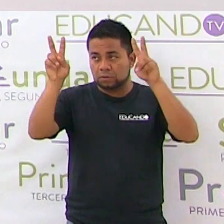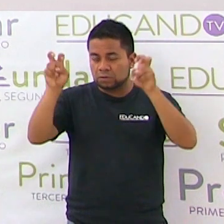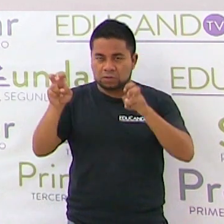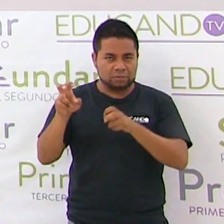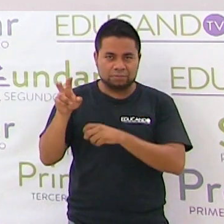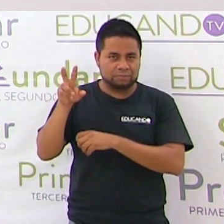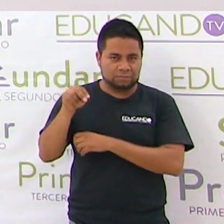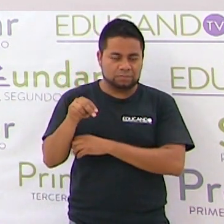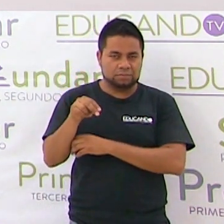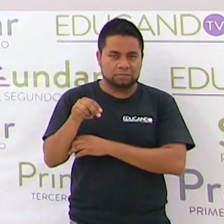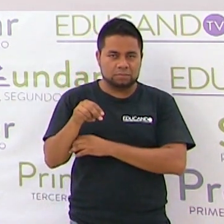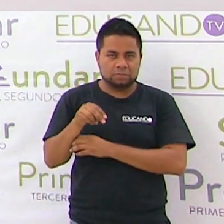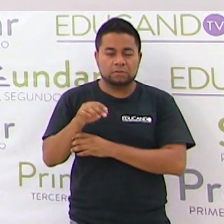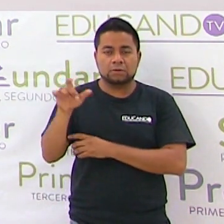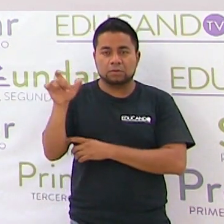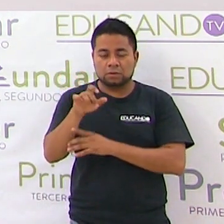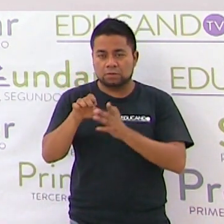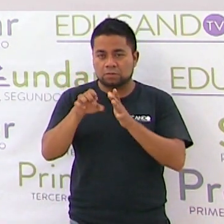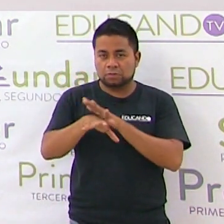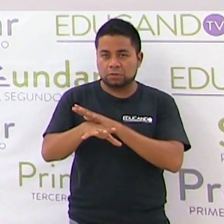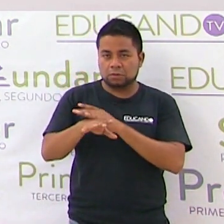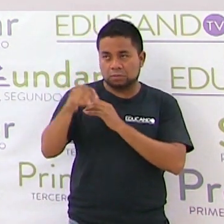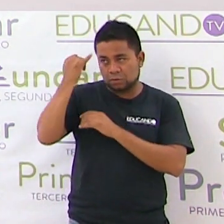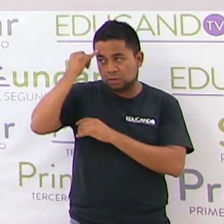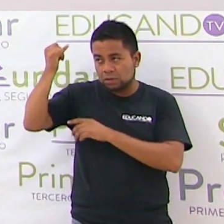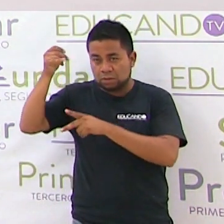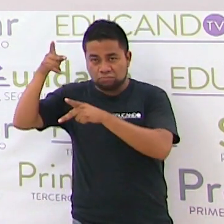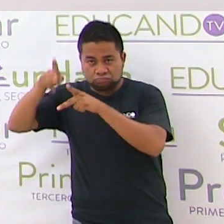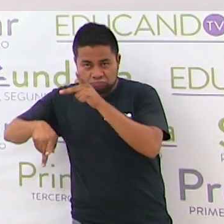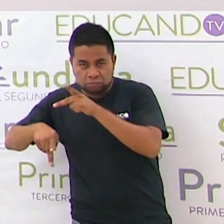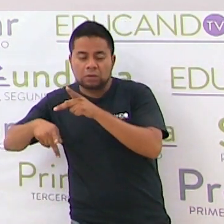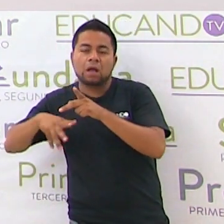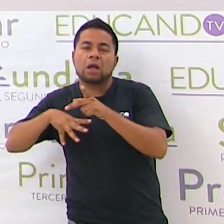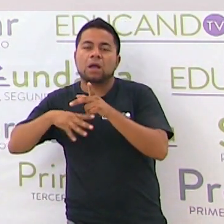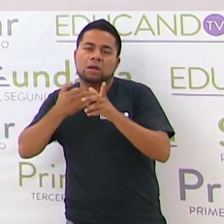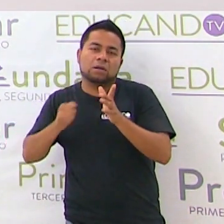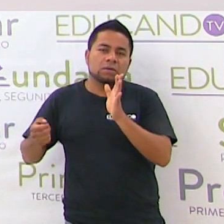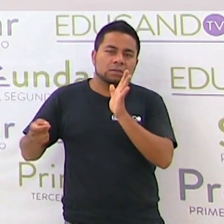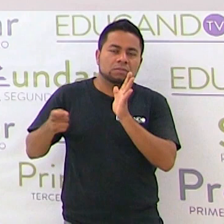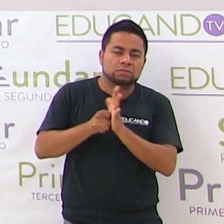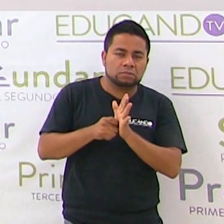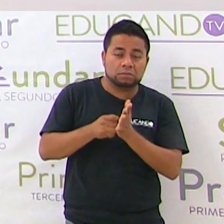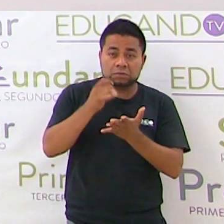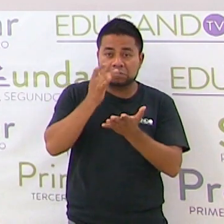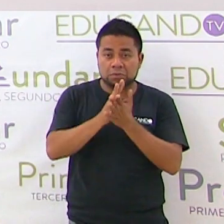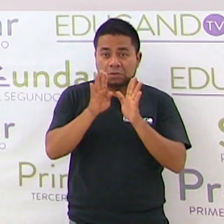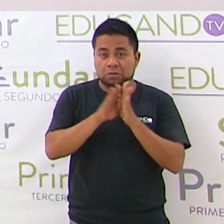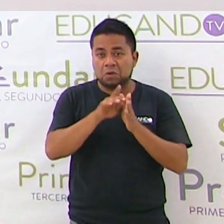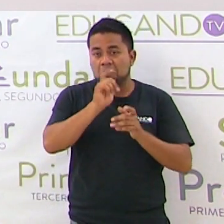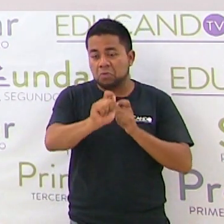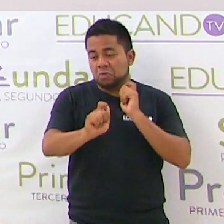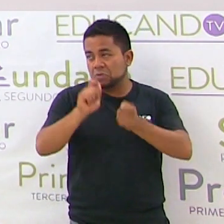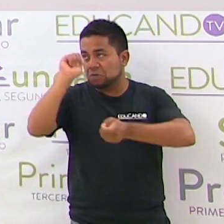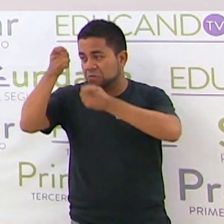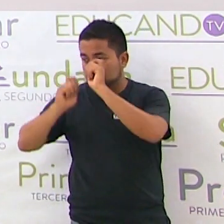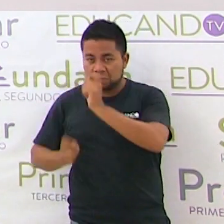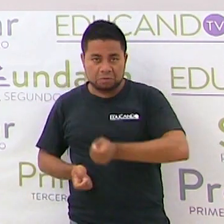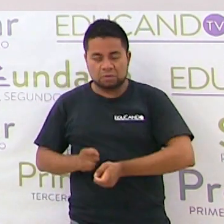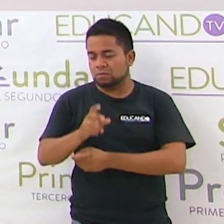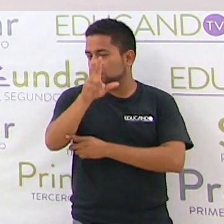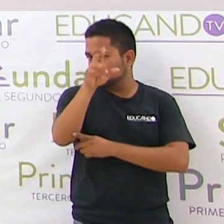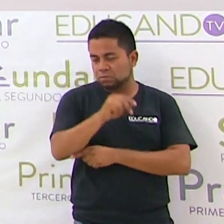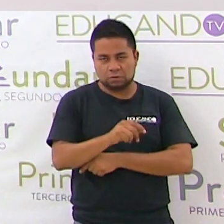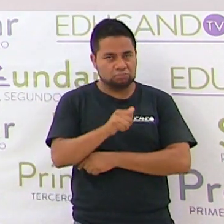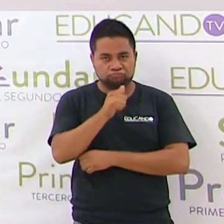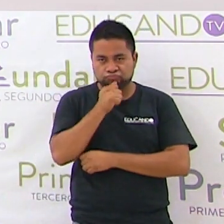no. Y hasta que se termine una idea, va el punto. No nada más hay que poner puntos por poner. Sí, cuando no se